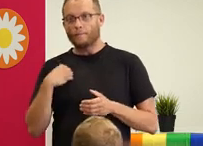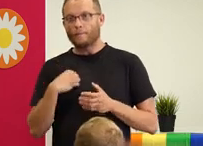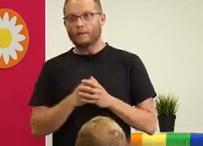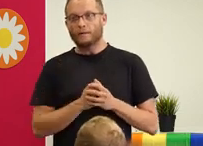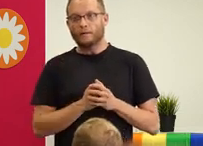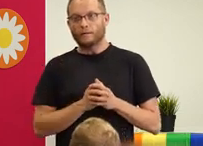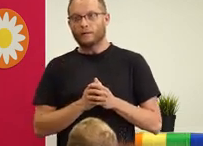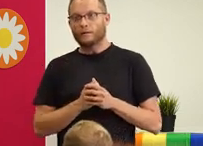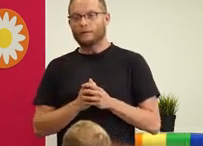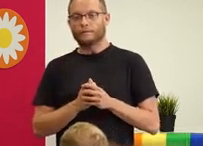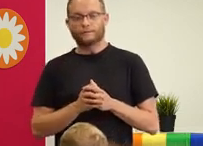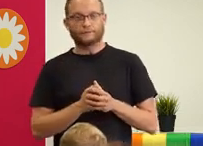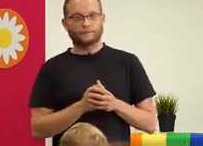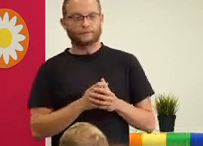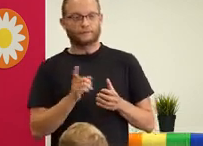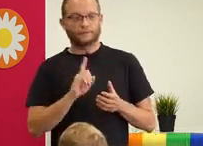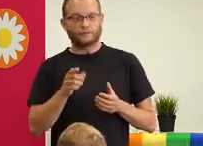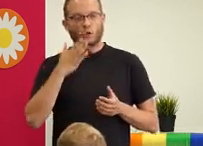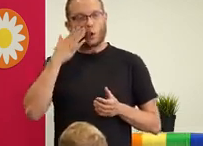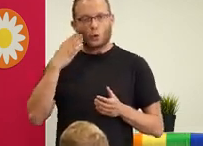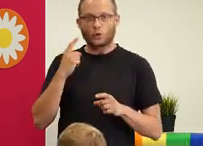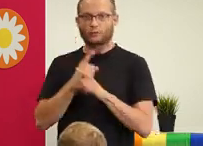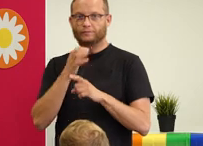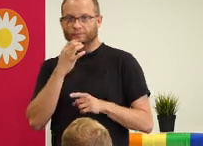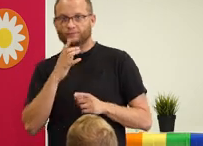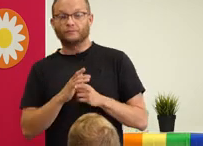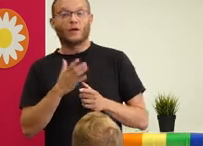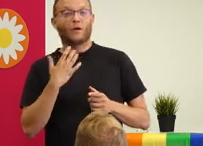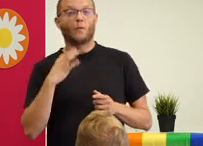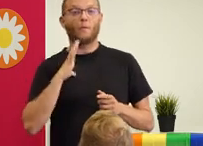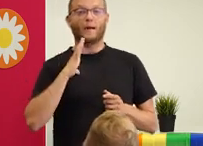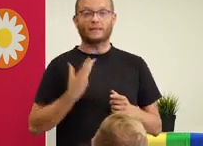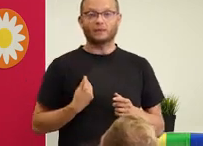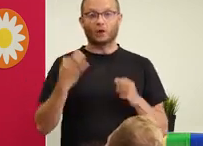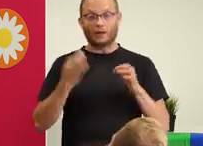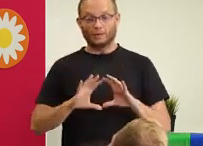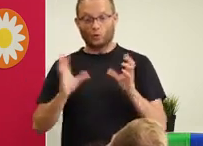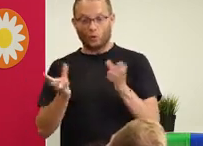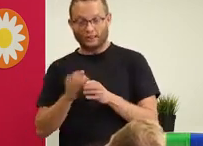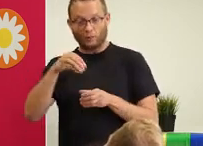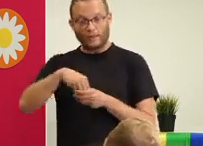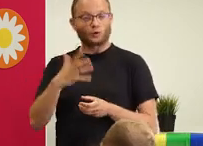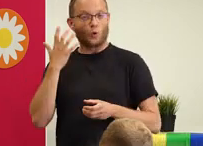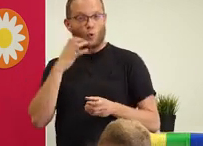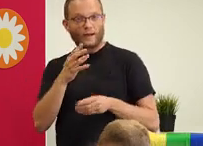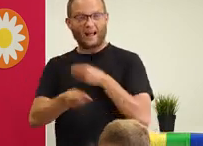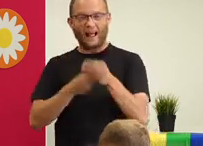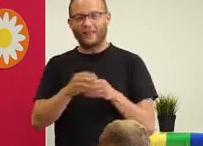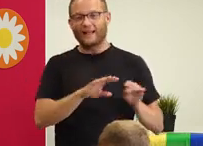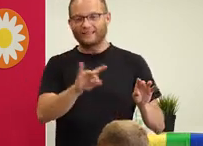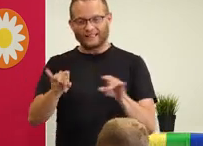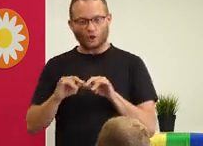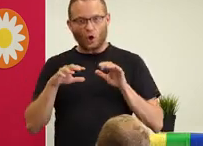No Orgullo en el Genocidio", de Queer Palestina. Queer Palestina son el colectivo de queer que son en los